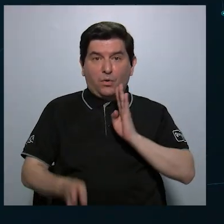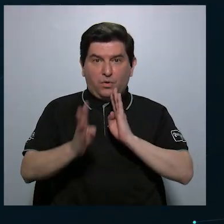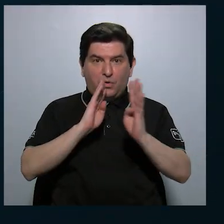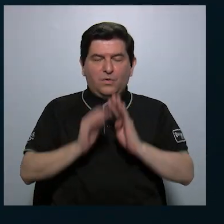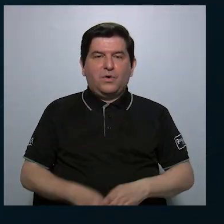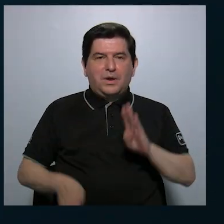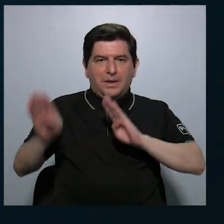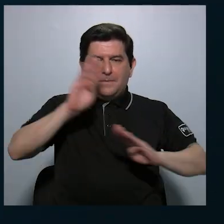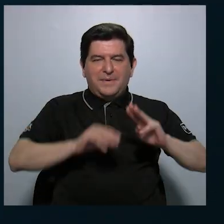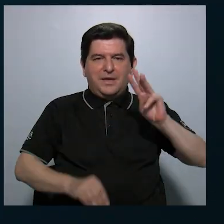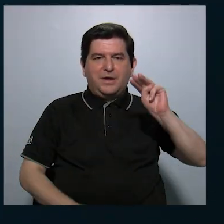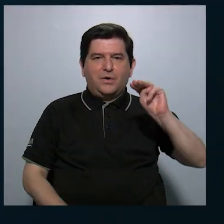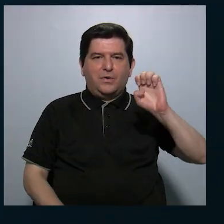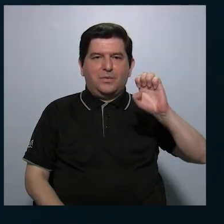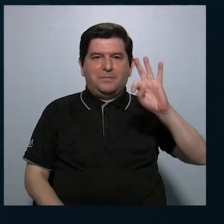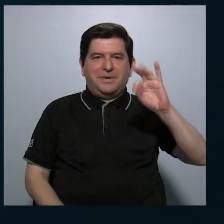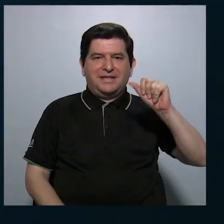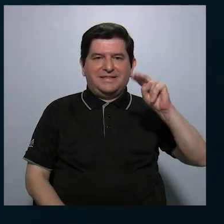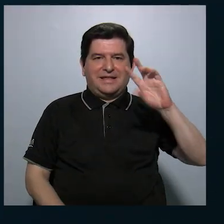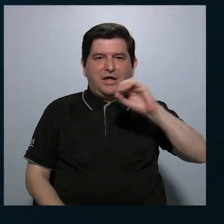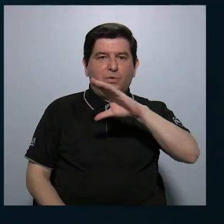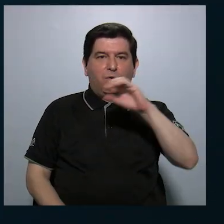Hoy hablaremos del biometano.